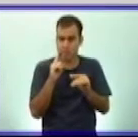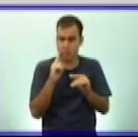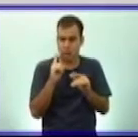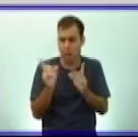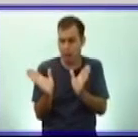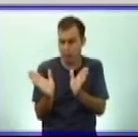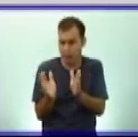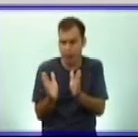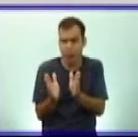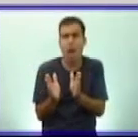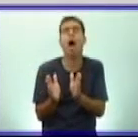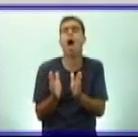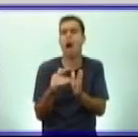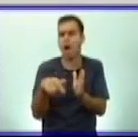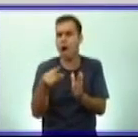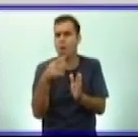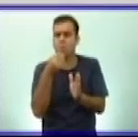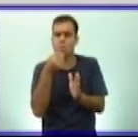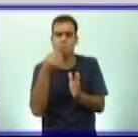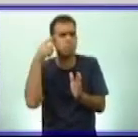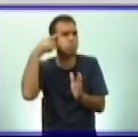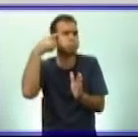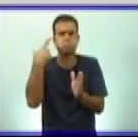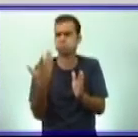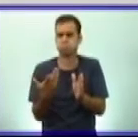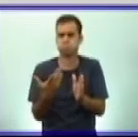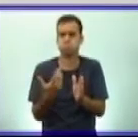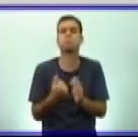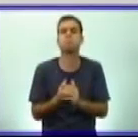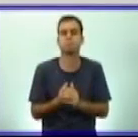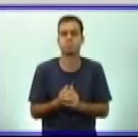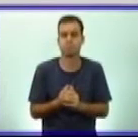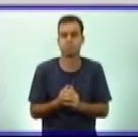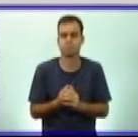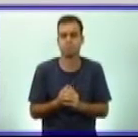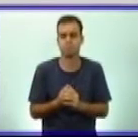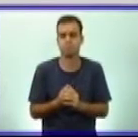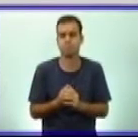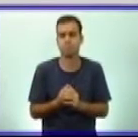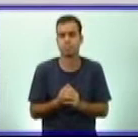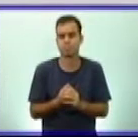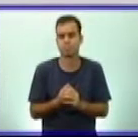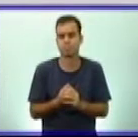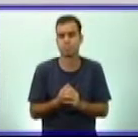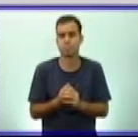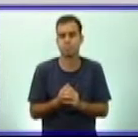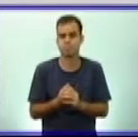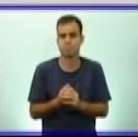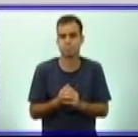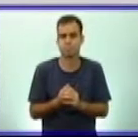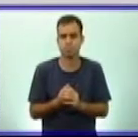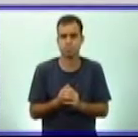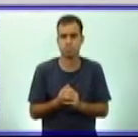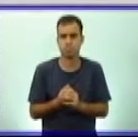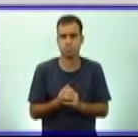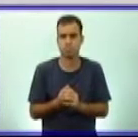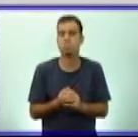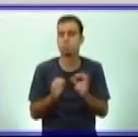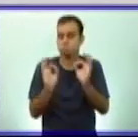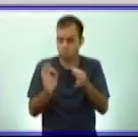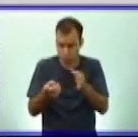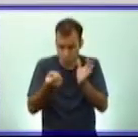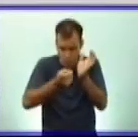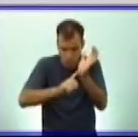despreciable, nosotros podíamos considerar entonces que se mantenía el valor del contenido de energía presente